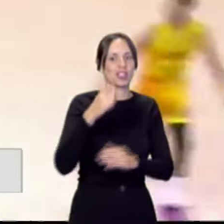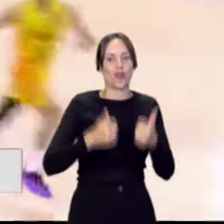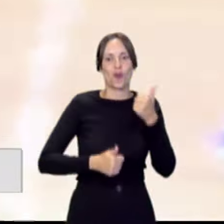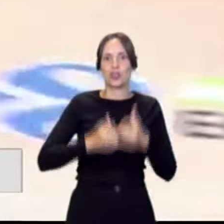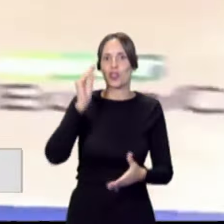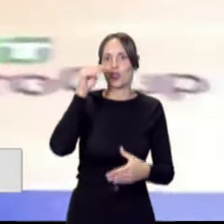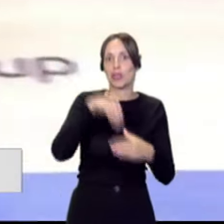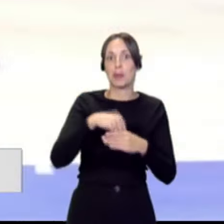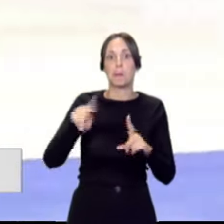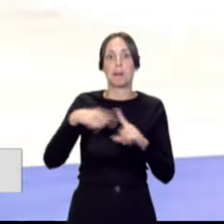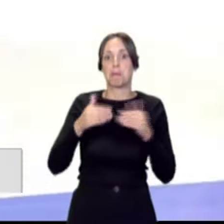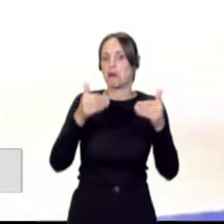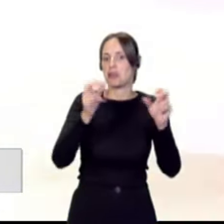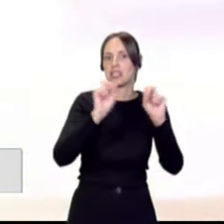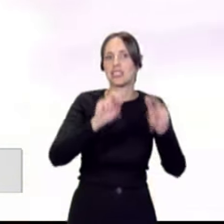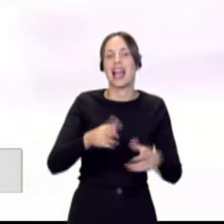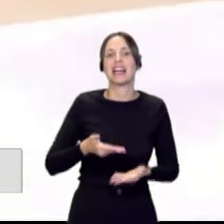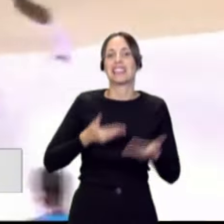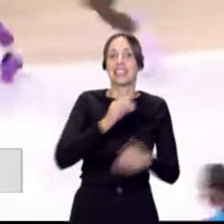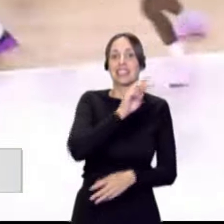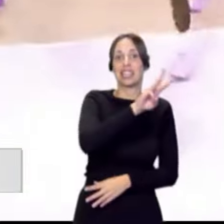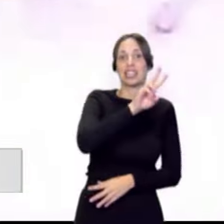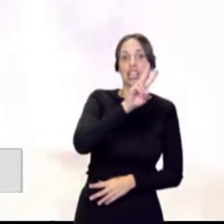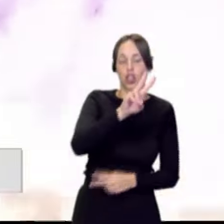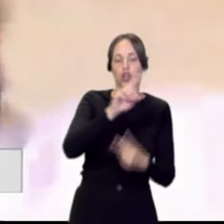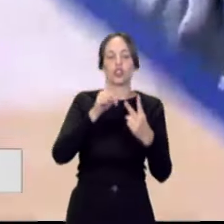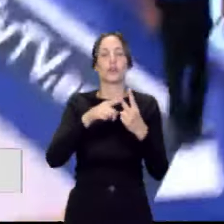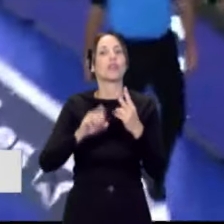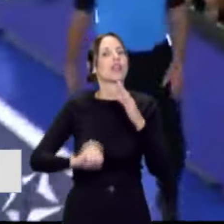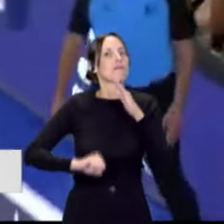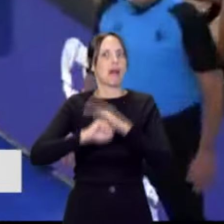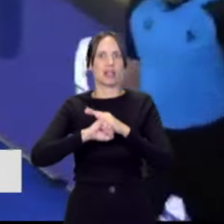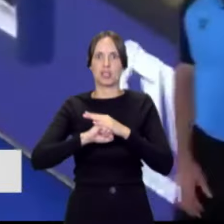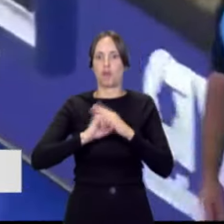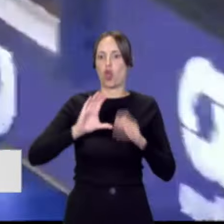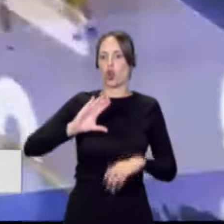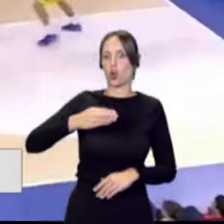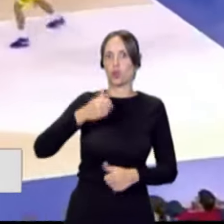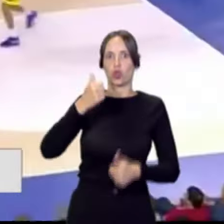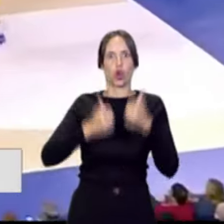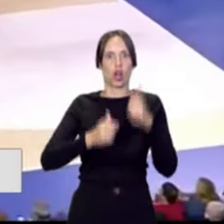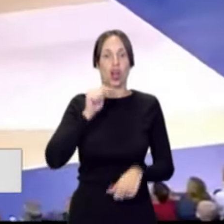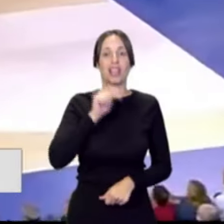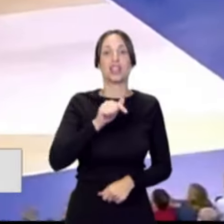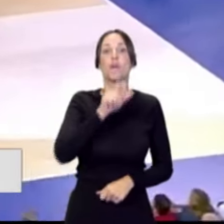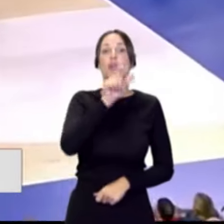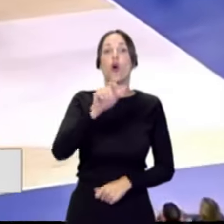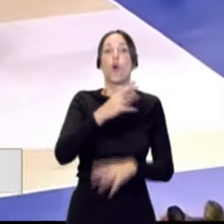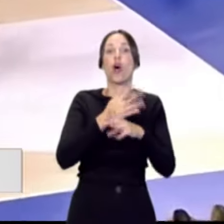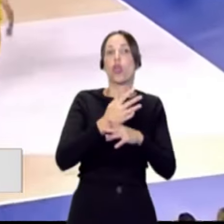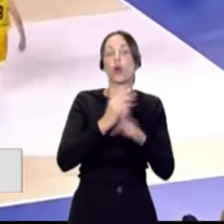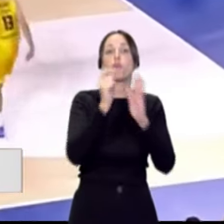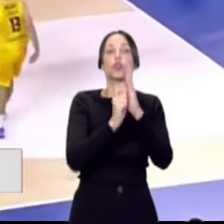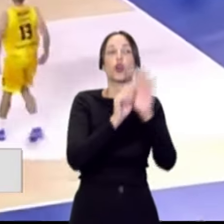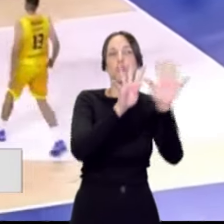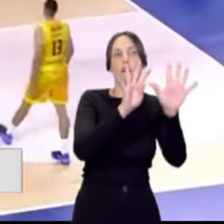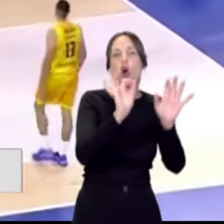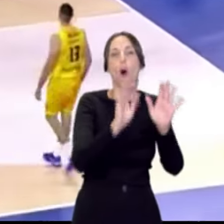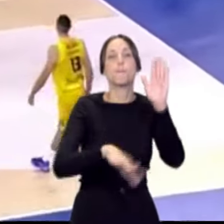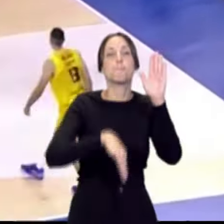sin prórrogas, 32 asistencias, récord del club en ese torneo, 11 jugadores con 9 o más de valoración y también